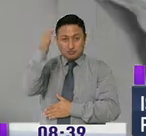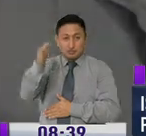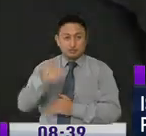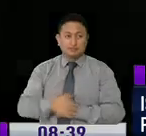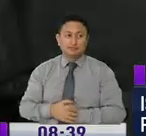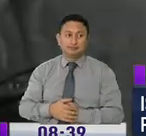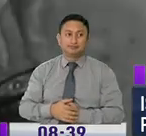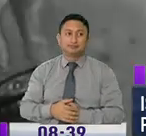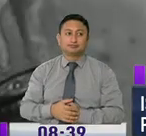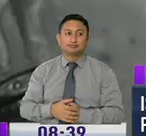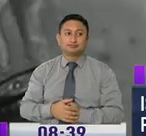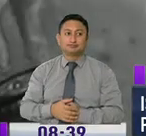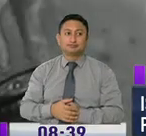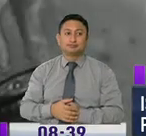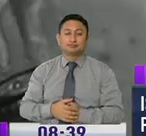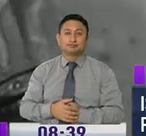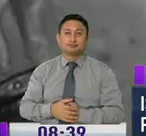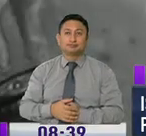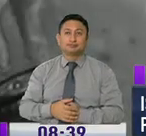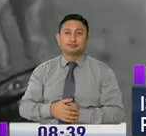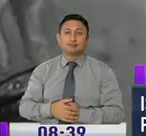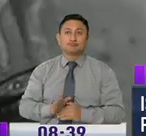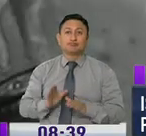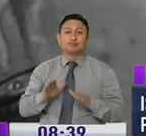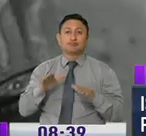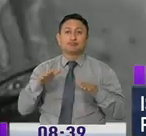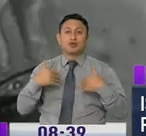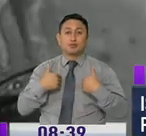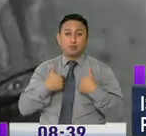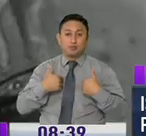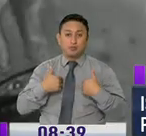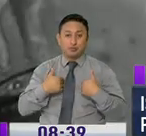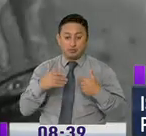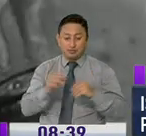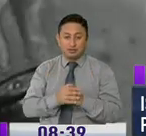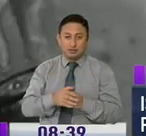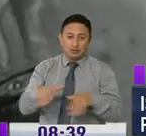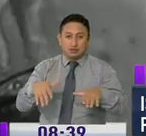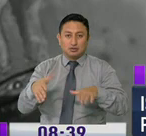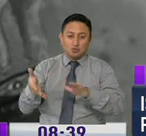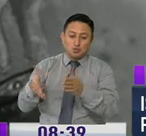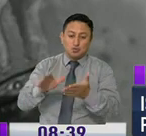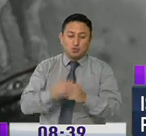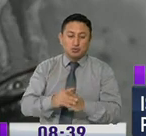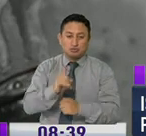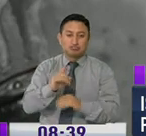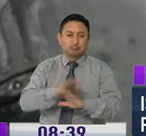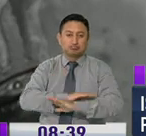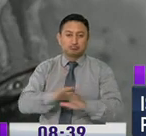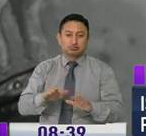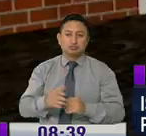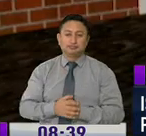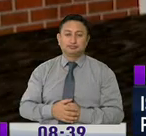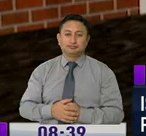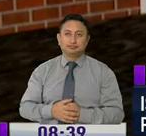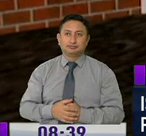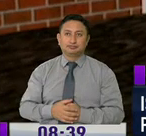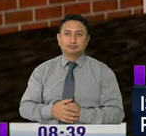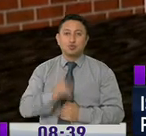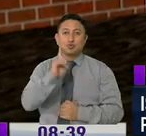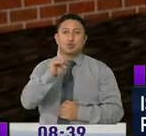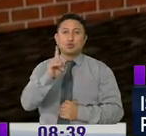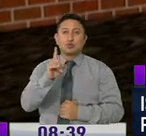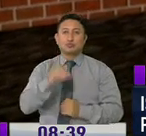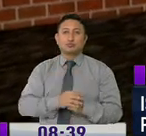de salud. Mientras tanto, el valiente cachorro cayó en el patio del domicilio con una herida mortal. Un solo